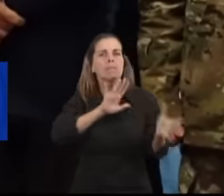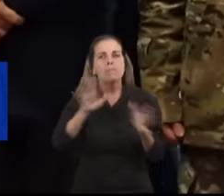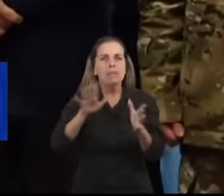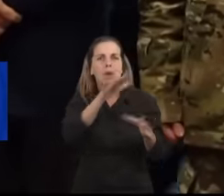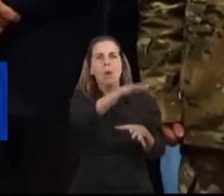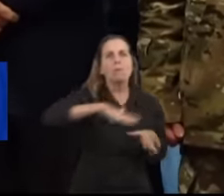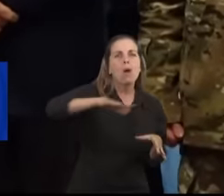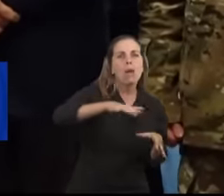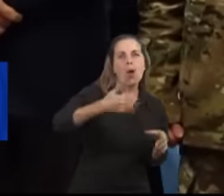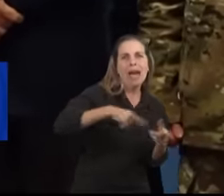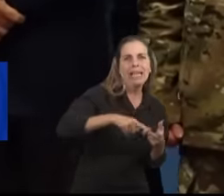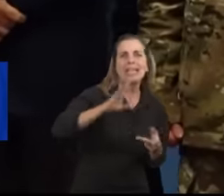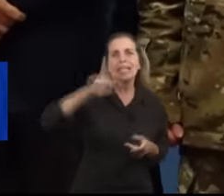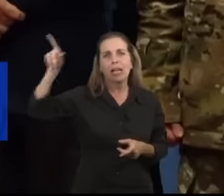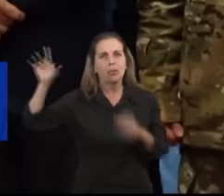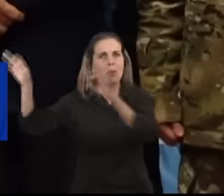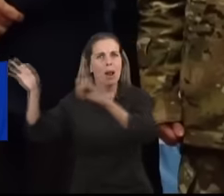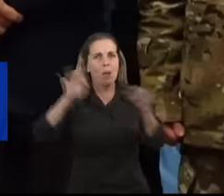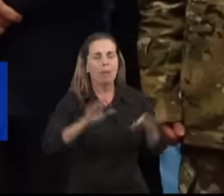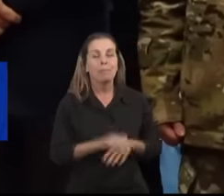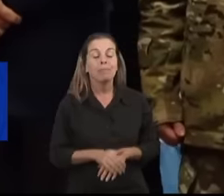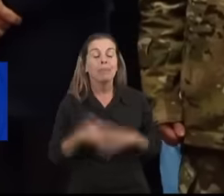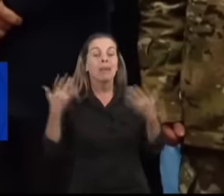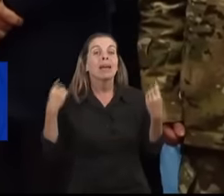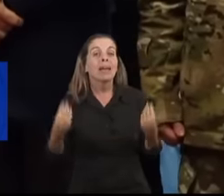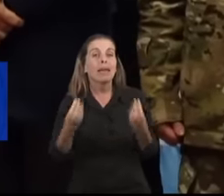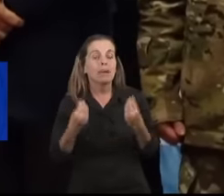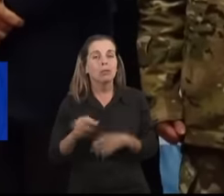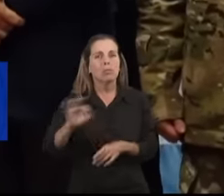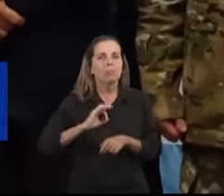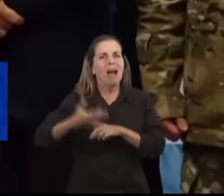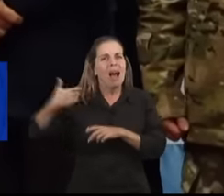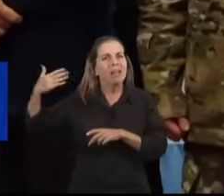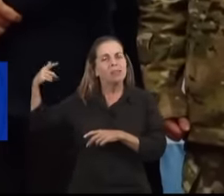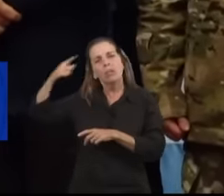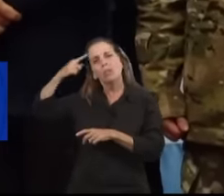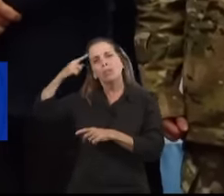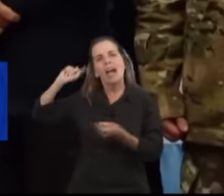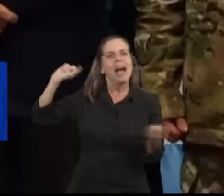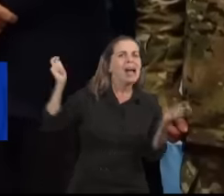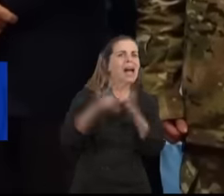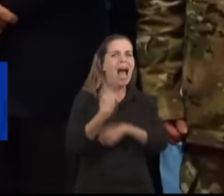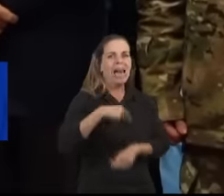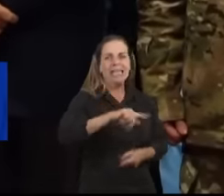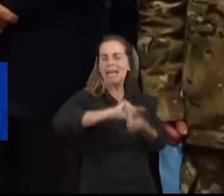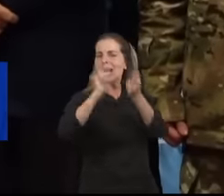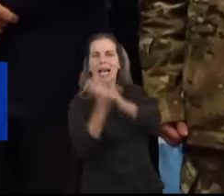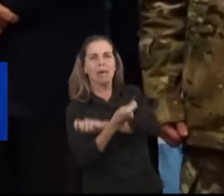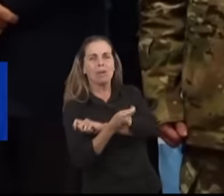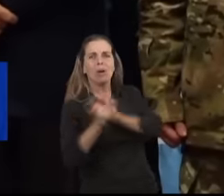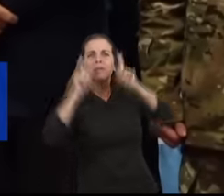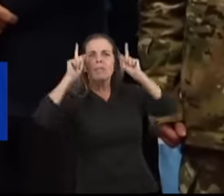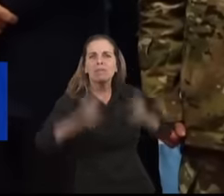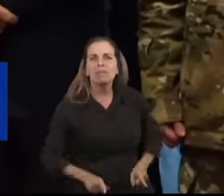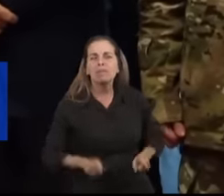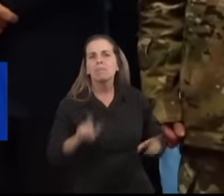pueblos. Tristemente, la Argentina se apartó hace mucho tiempo de estas ideas e insistió por un siglo con valores contrarios a